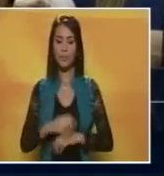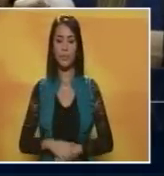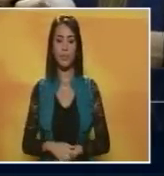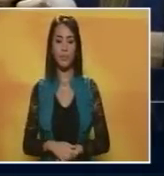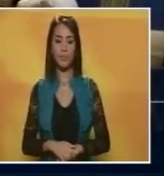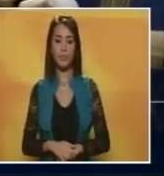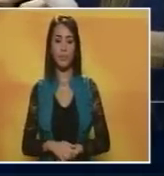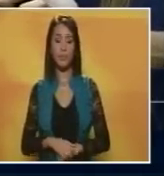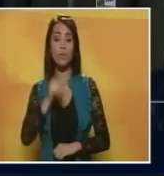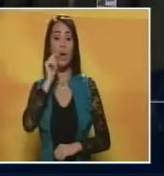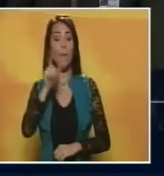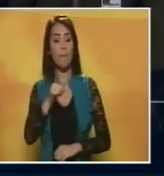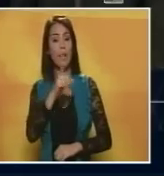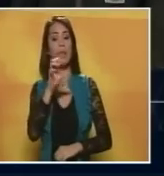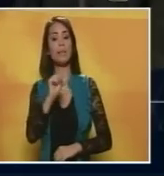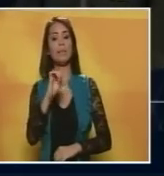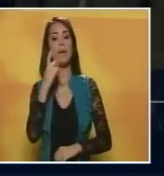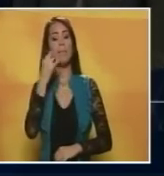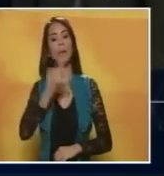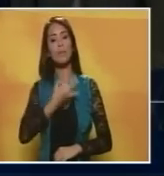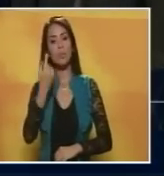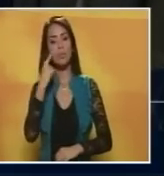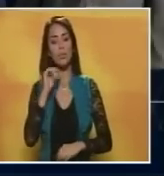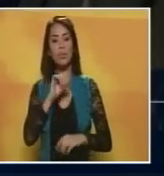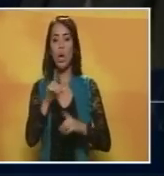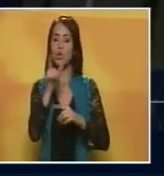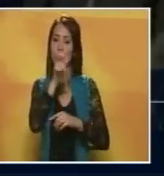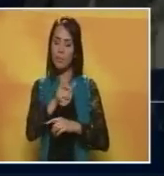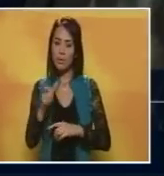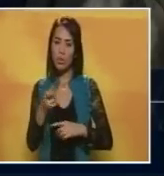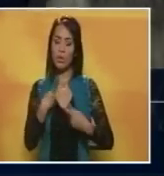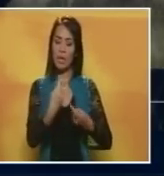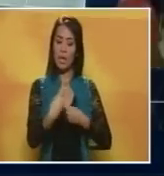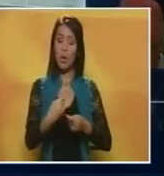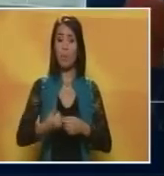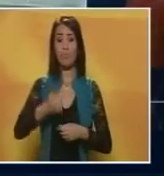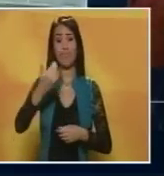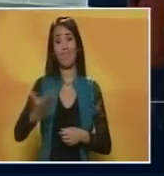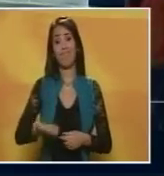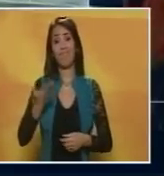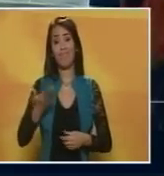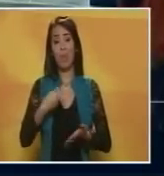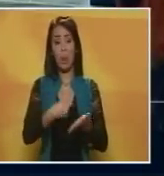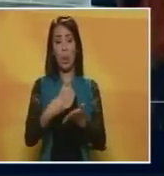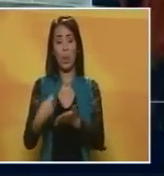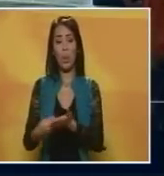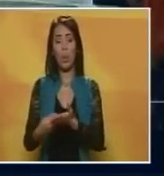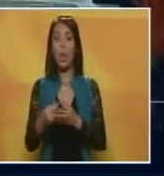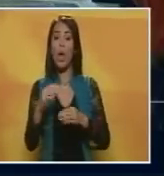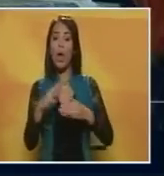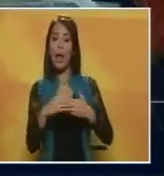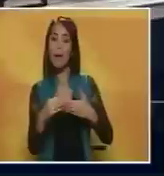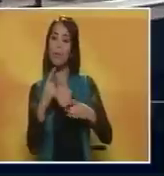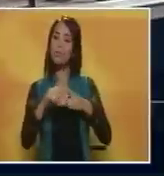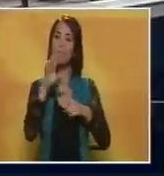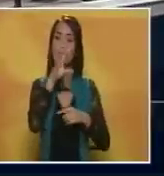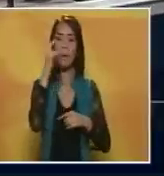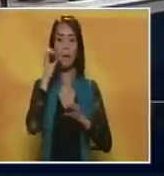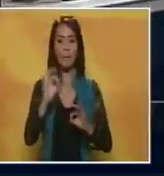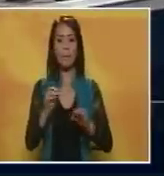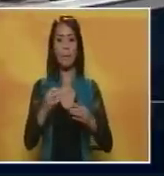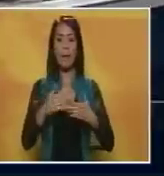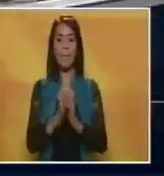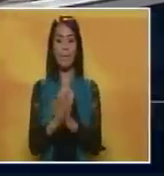el titular del saime confirmó la detención de gestores quienes cobran altas sumas en moneda extranjera para la emisión de